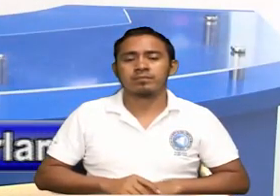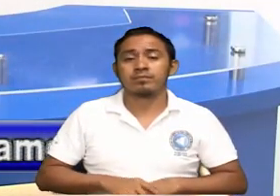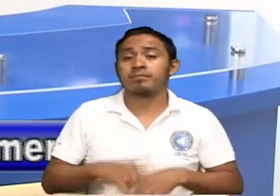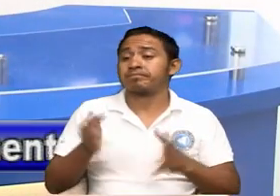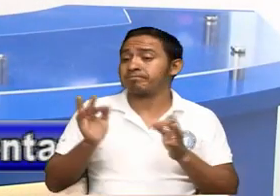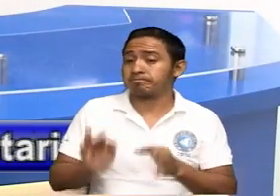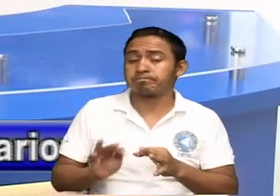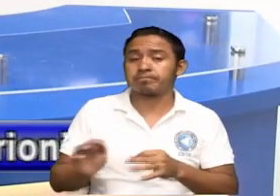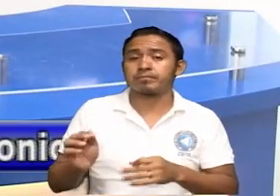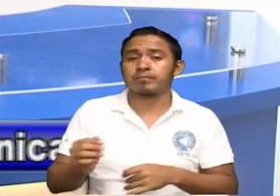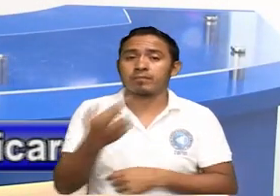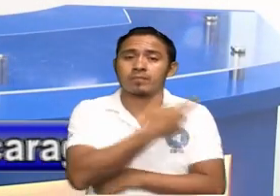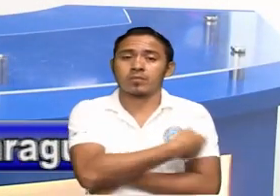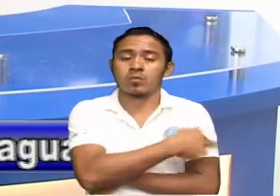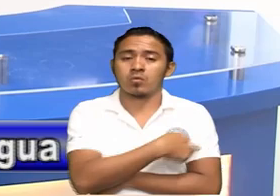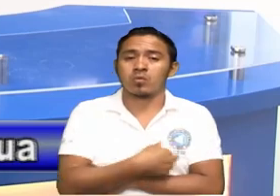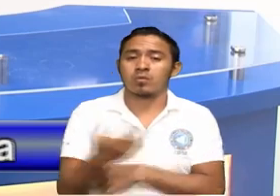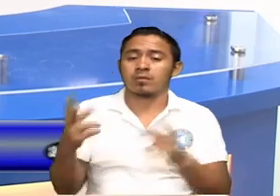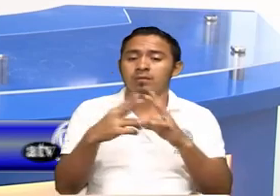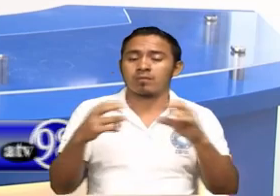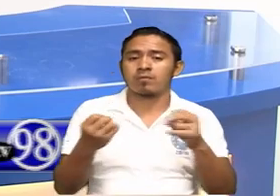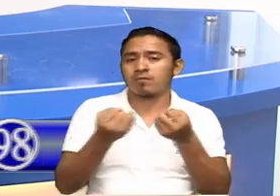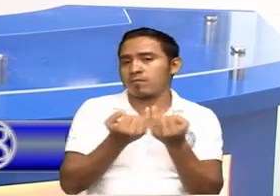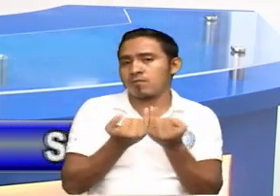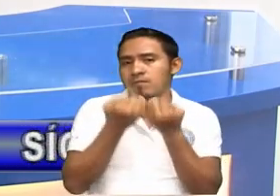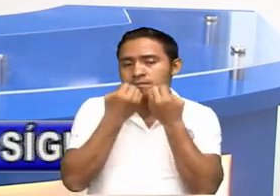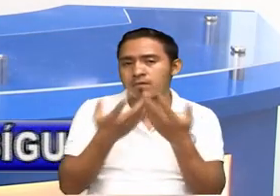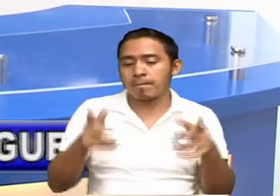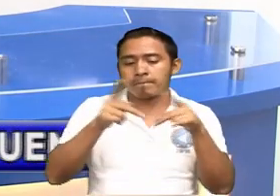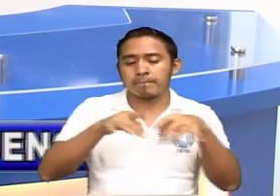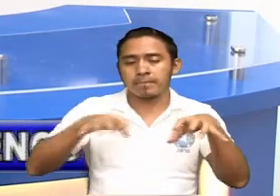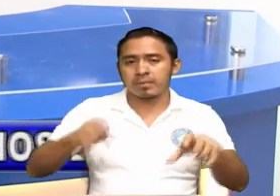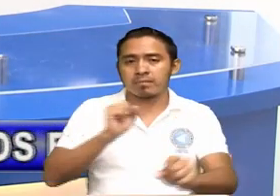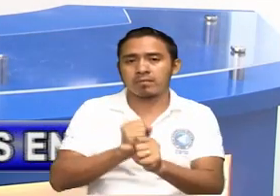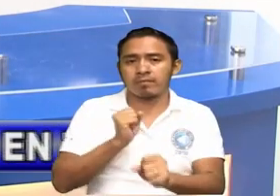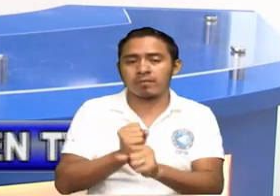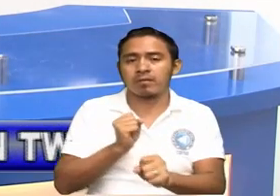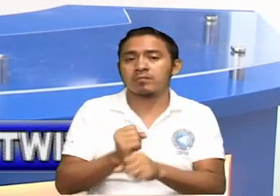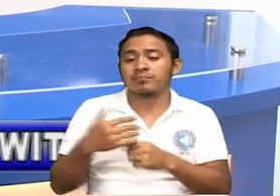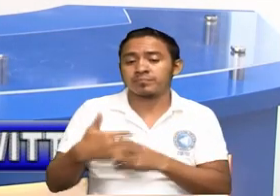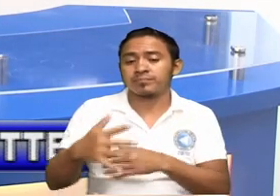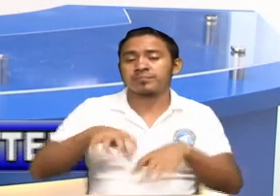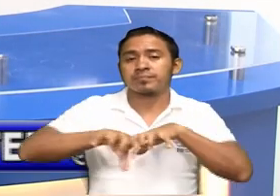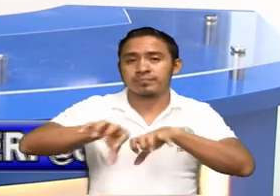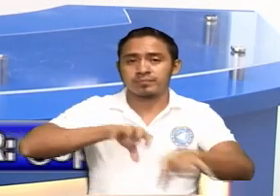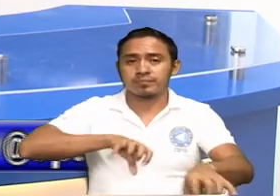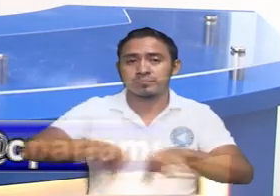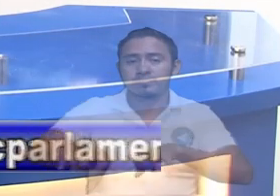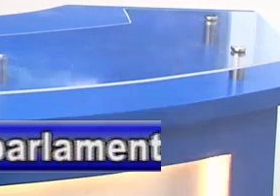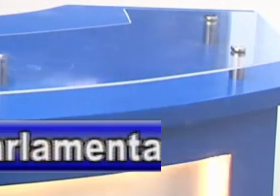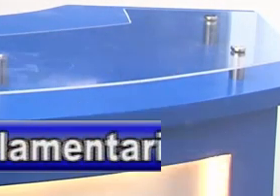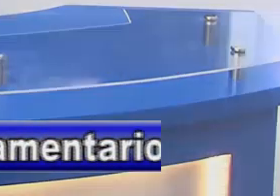Y bien, la Cruz Roja Nicaragüense también dio a conocer su plan operativo de cara a estas festividades.